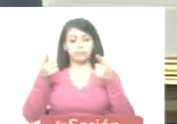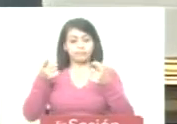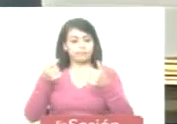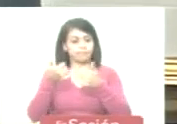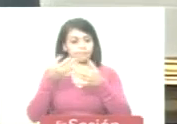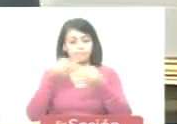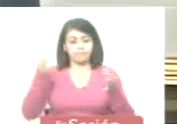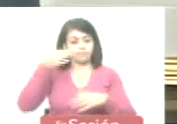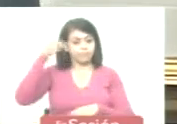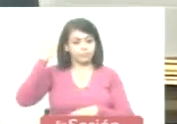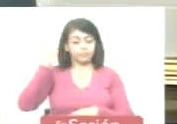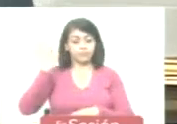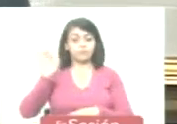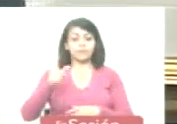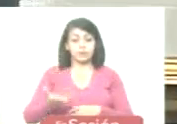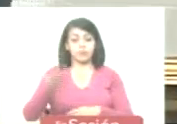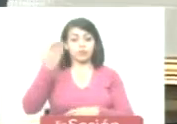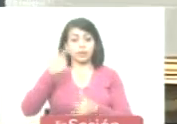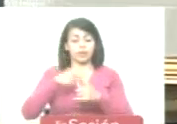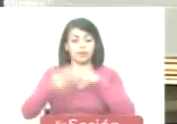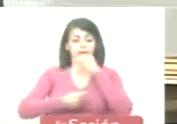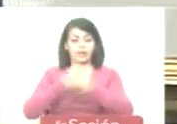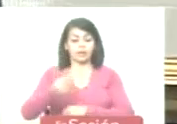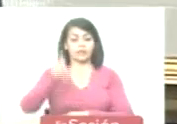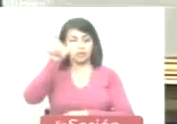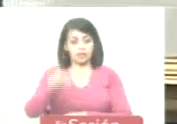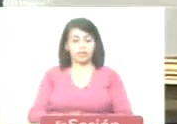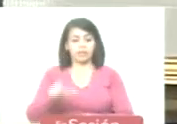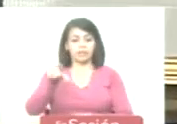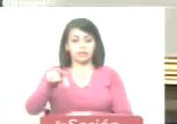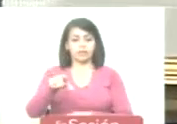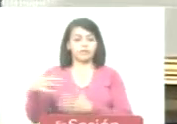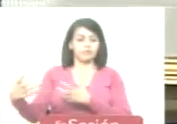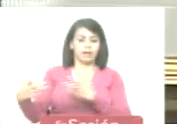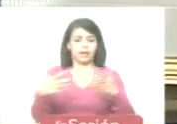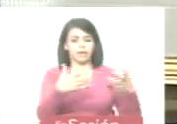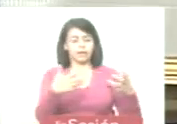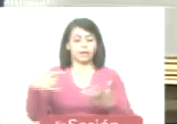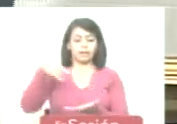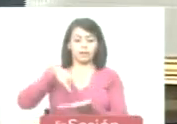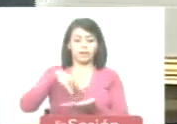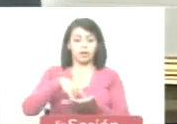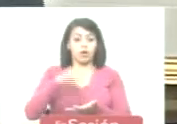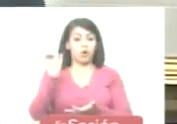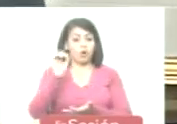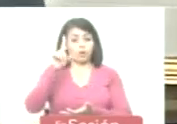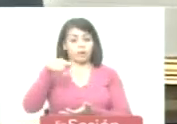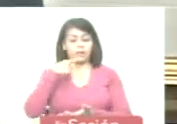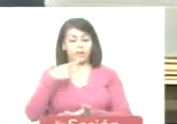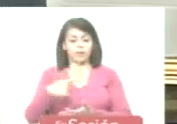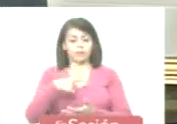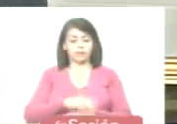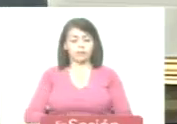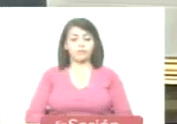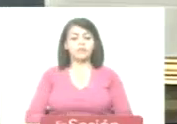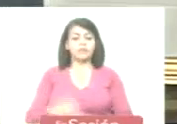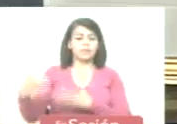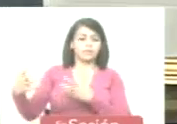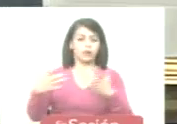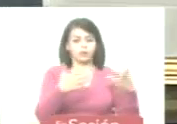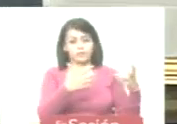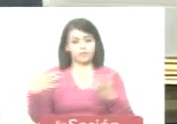fabulosa y al mismo tiempo tangencial y novelada como la que hiciera de la batalla de Carabobo o de los prolegómenos de la batalla